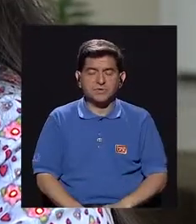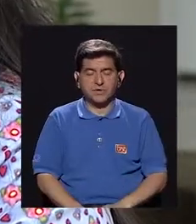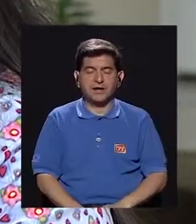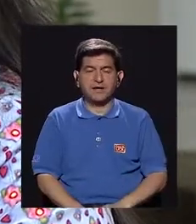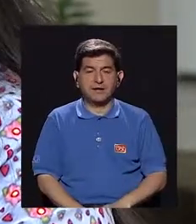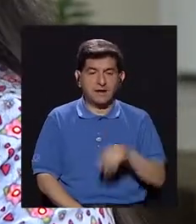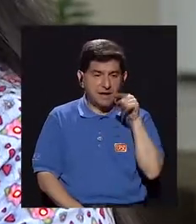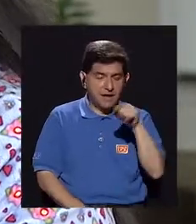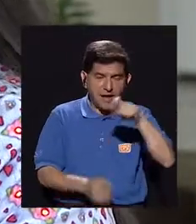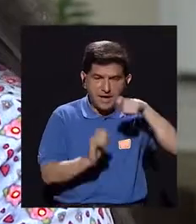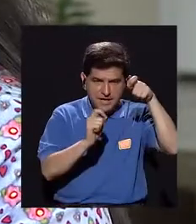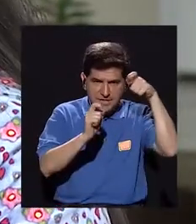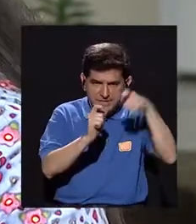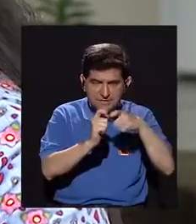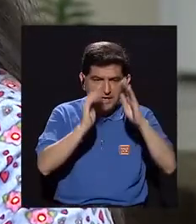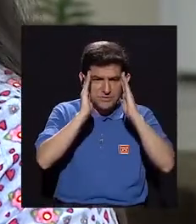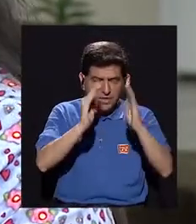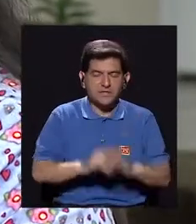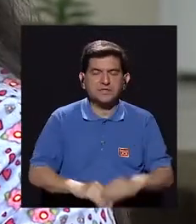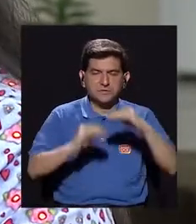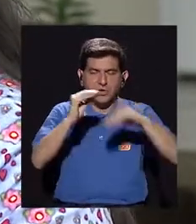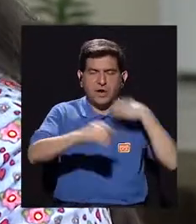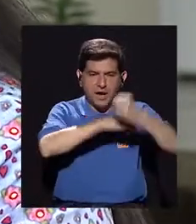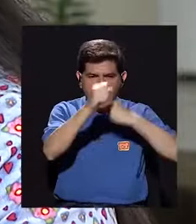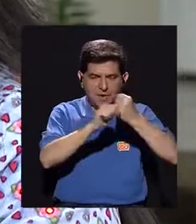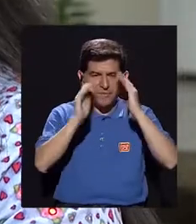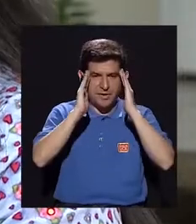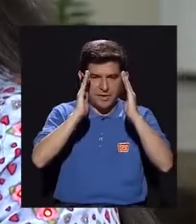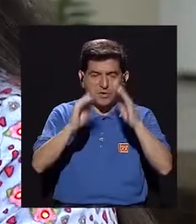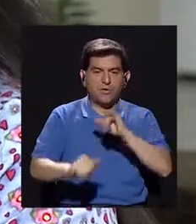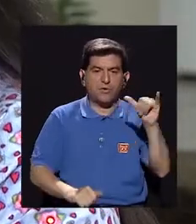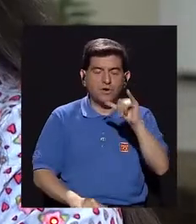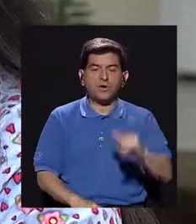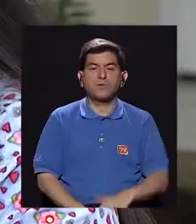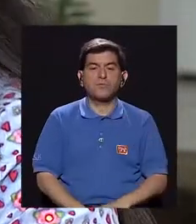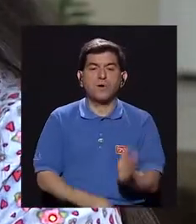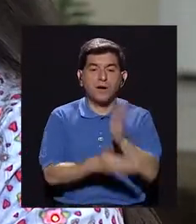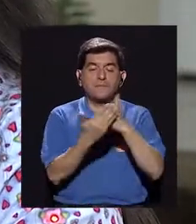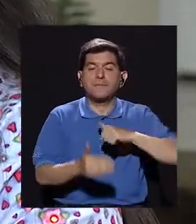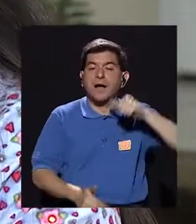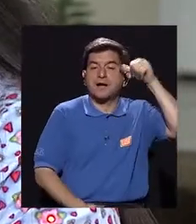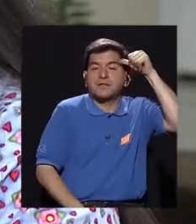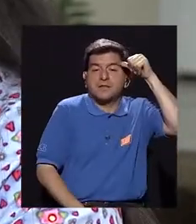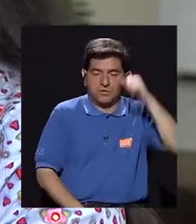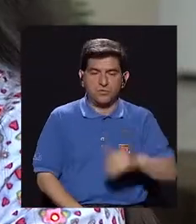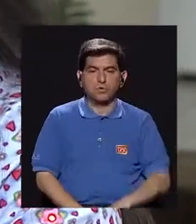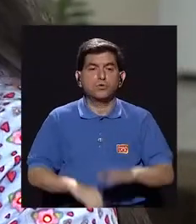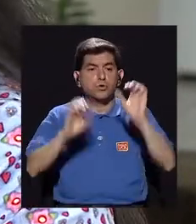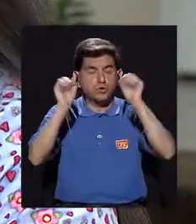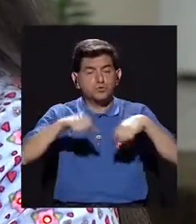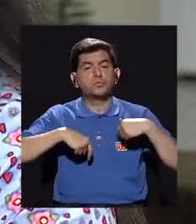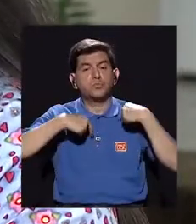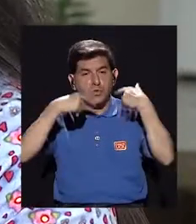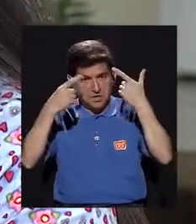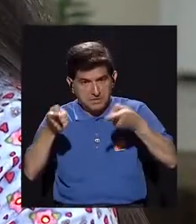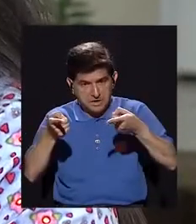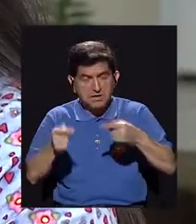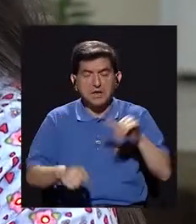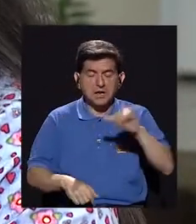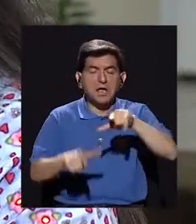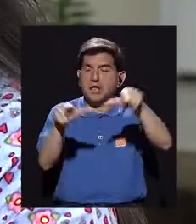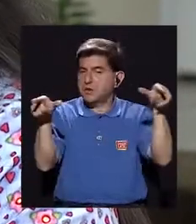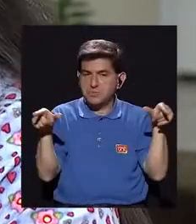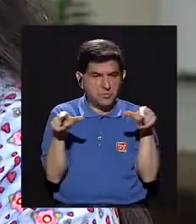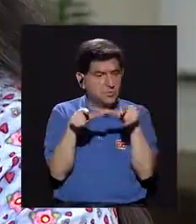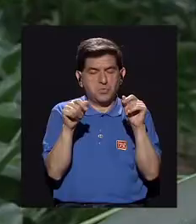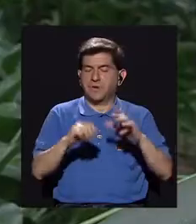Menores de Edad, especializado en menores de edad. Y también contamos con la parte de adultos, que también pueden ir ahí,